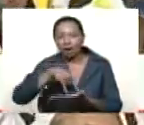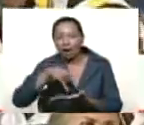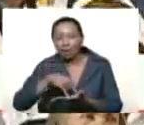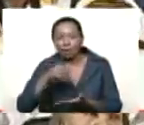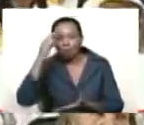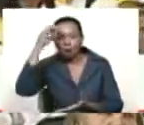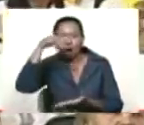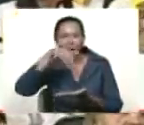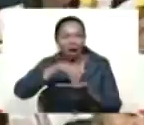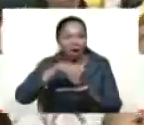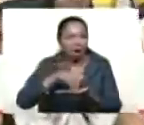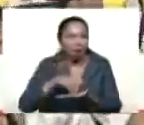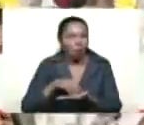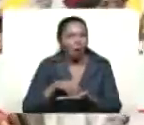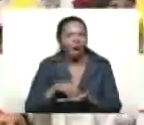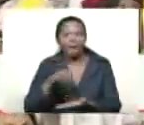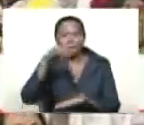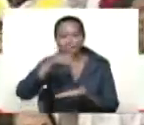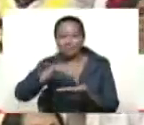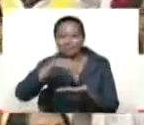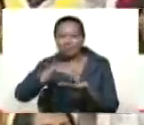Aragua, Miranda.